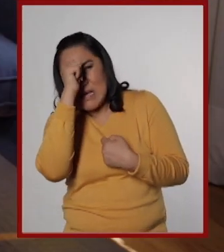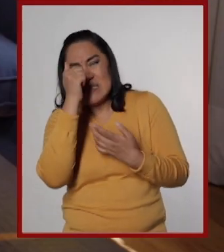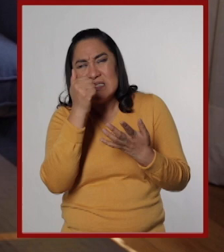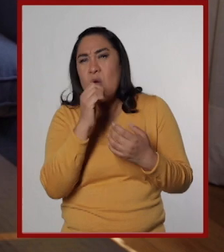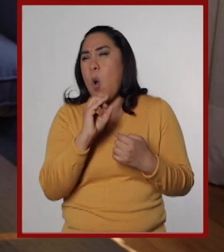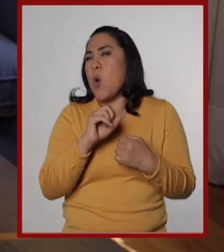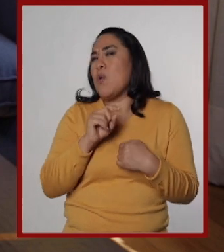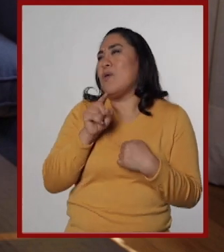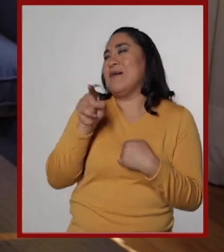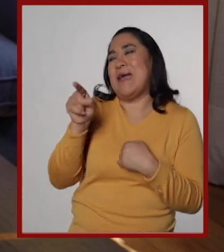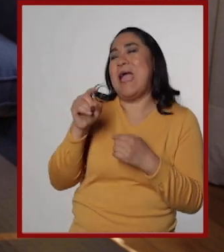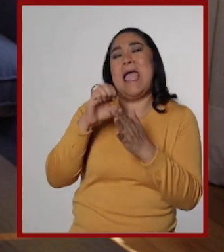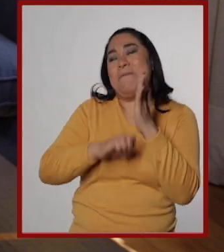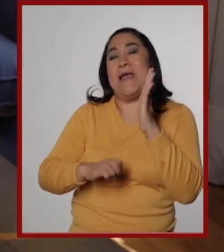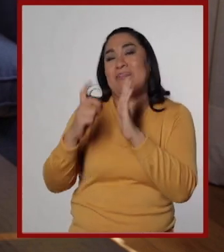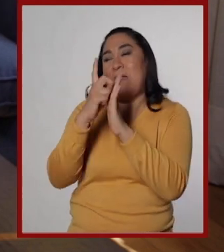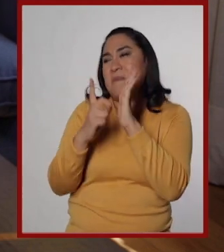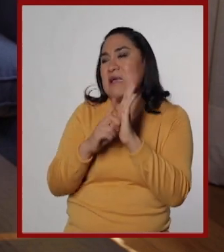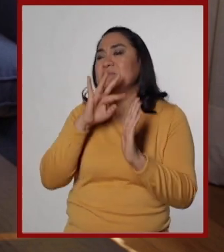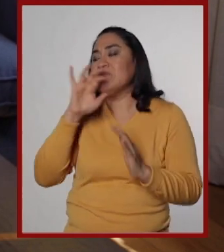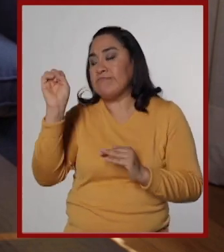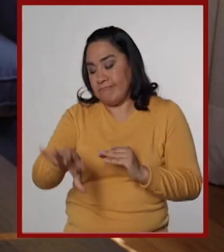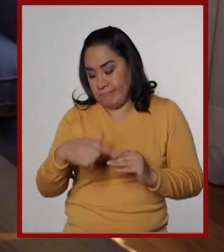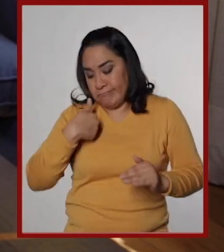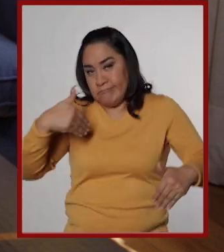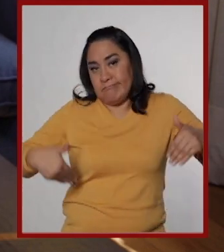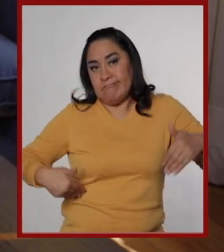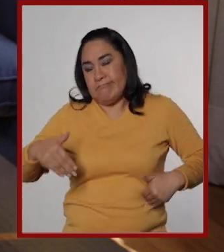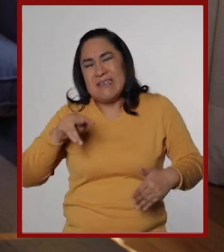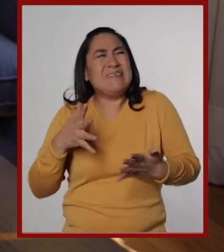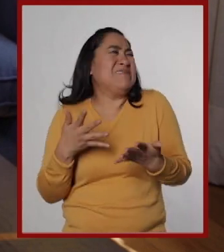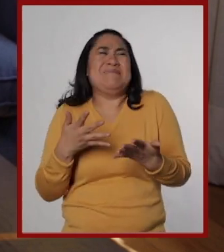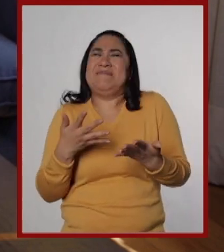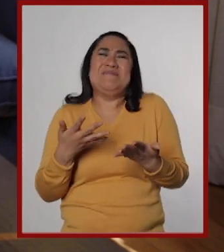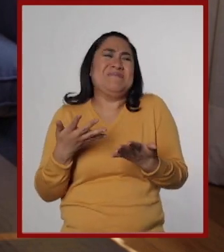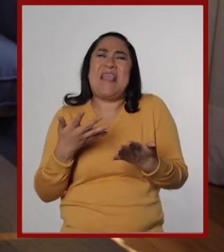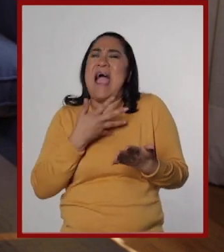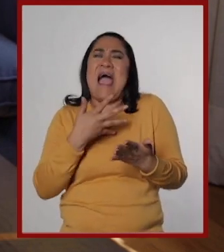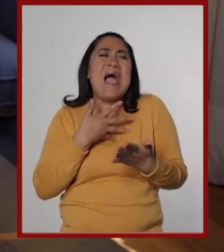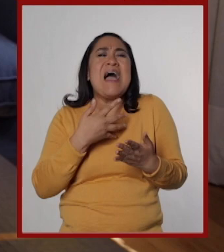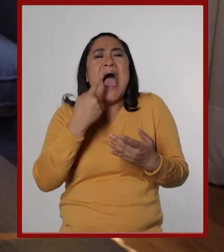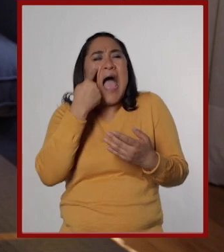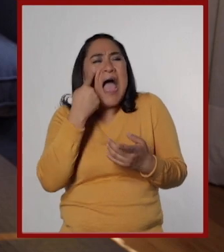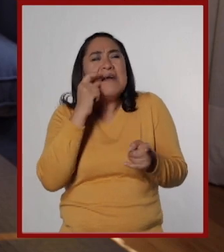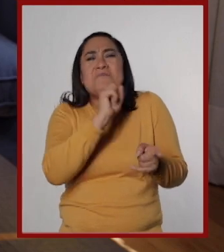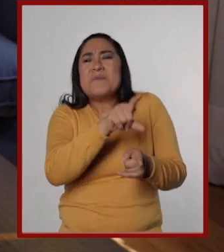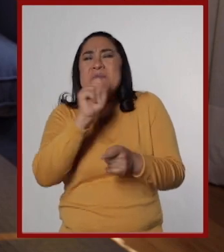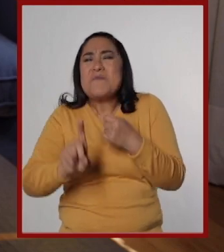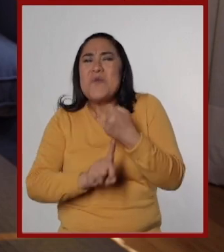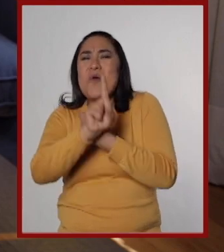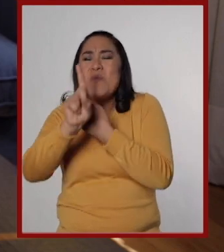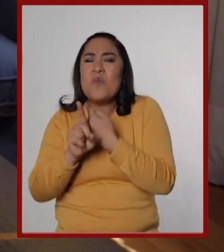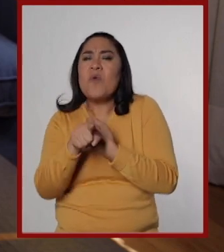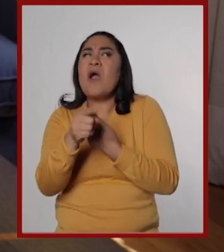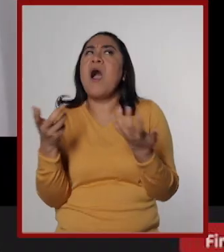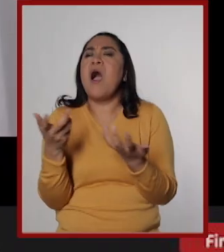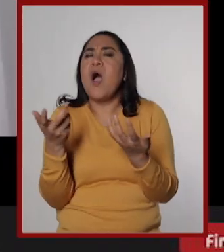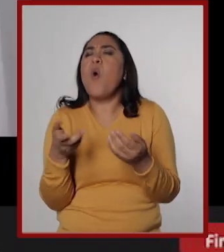departamento de al lado ya dejó la basura a un lado y no sé. O sea, situaciones muy coloquiales y muy cercanas, ¿qué nos puedes